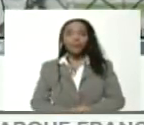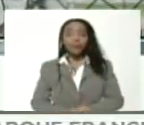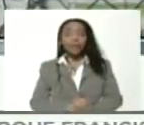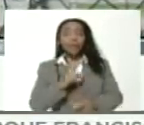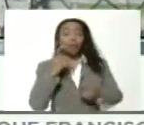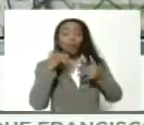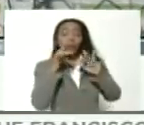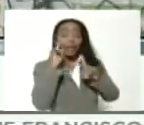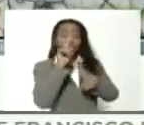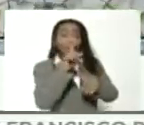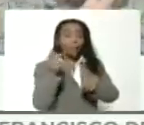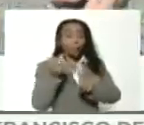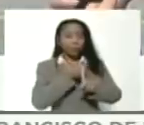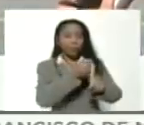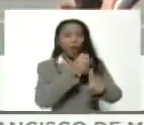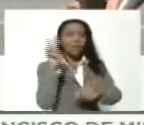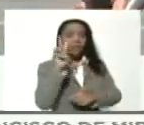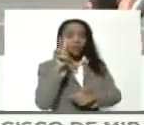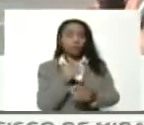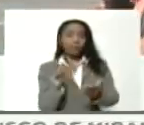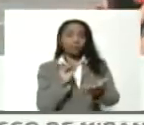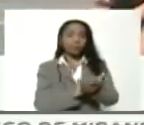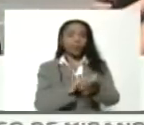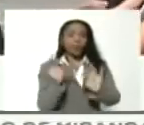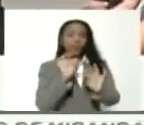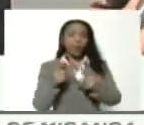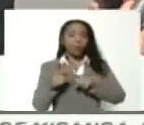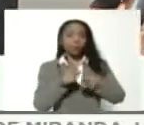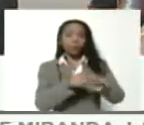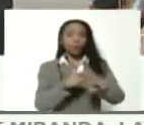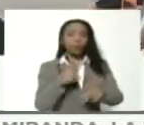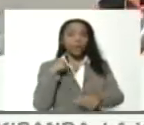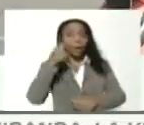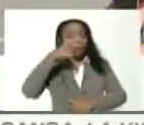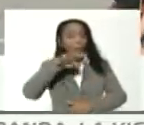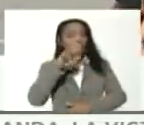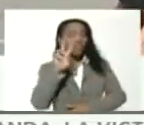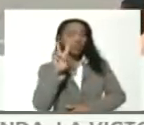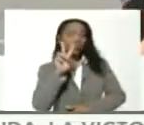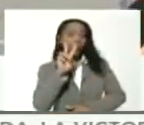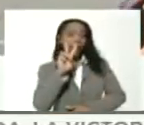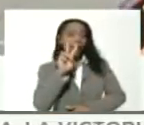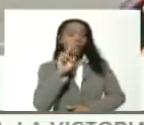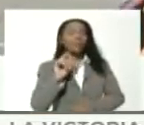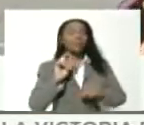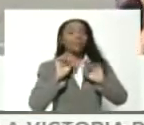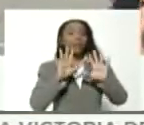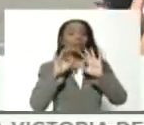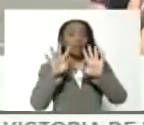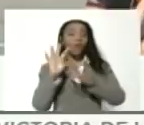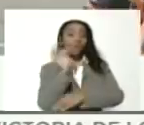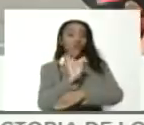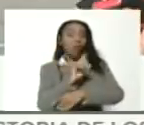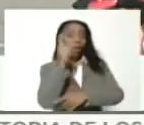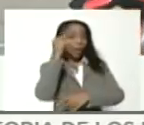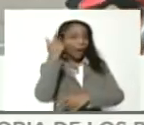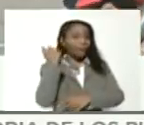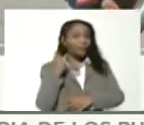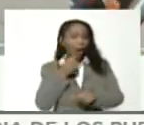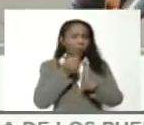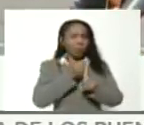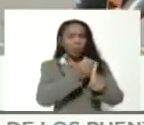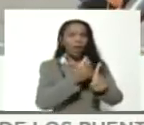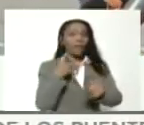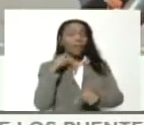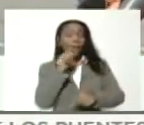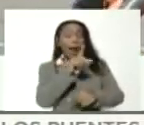a Venezuela nuevamente, medidas coercitivas unilaterales contra el pueblo de Venezuela, 19 funcionarios el día de ayer, las agresiones por